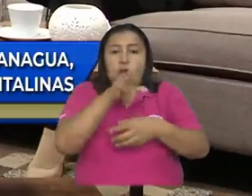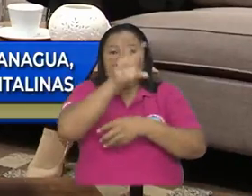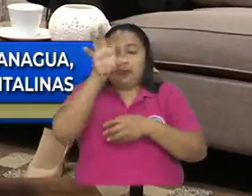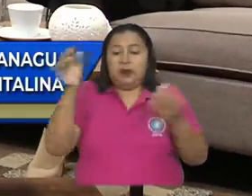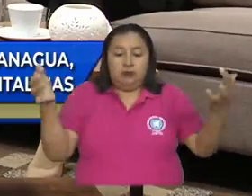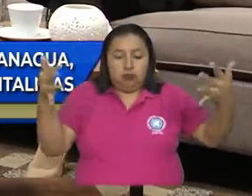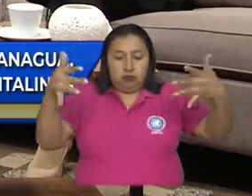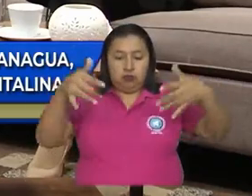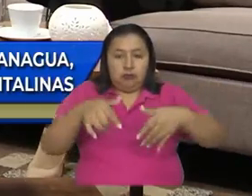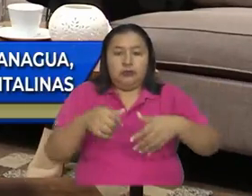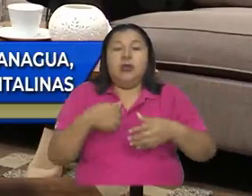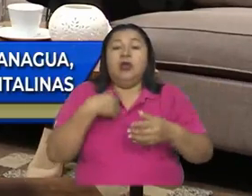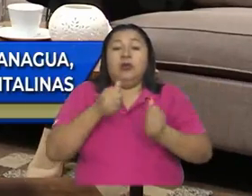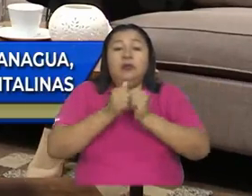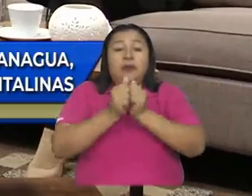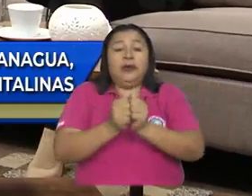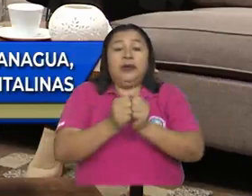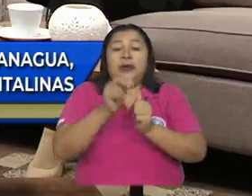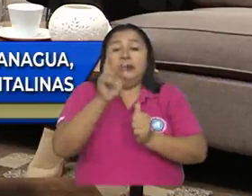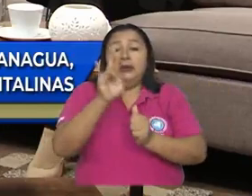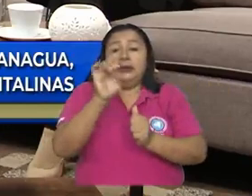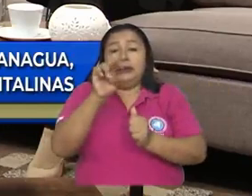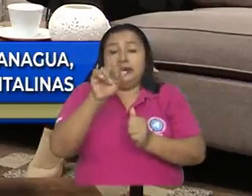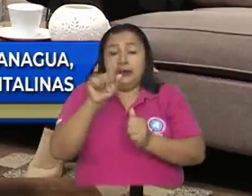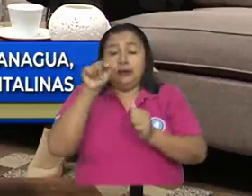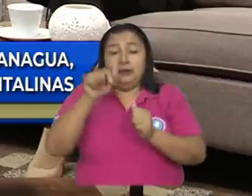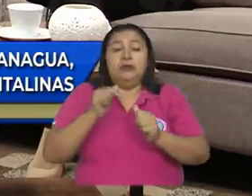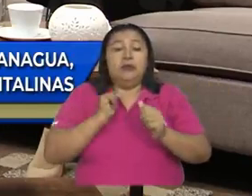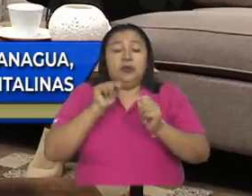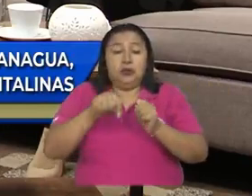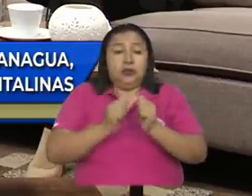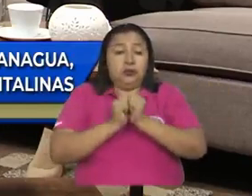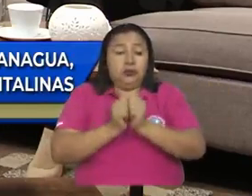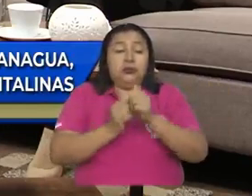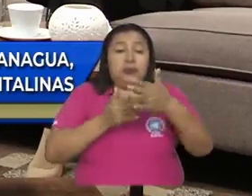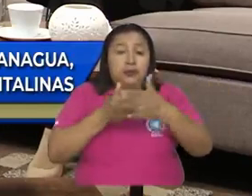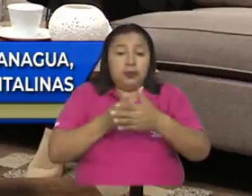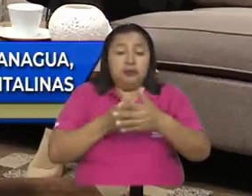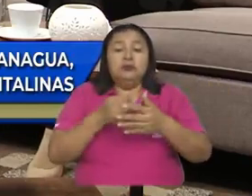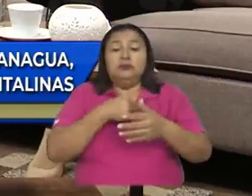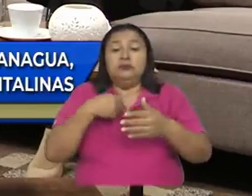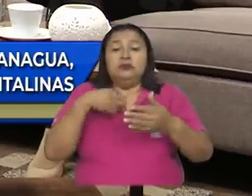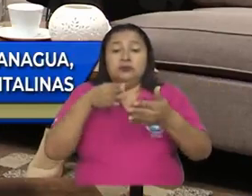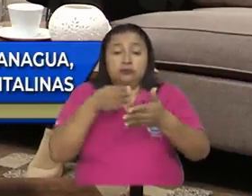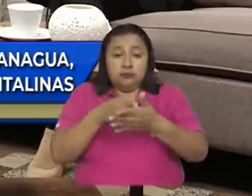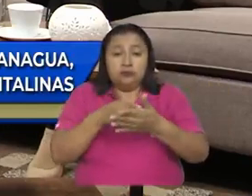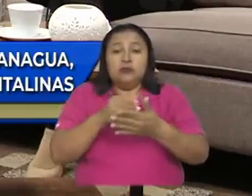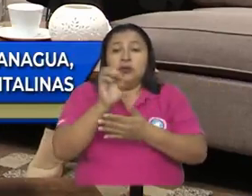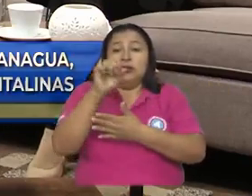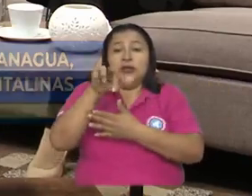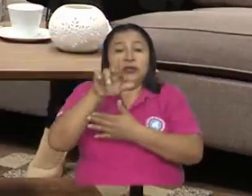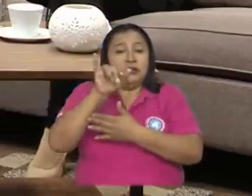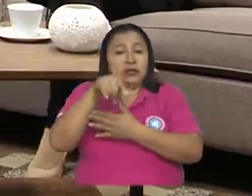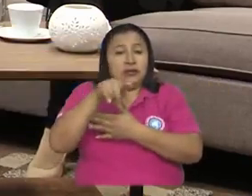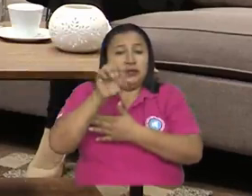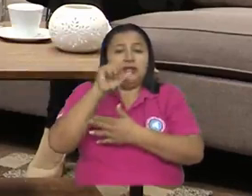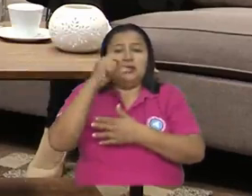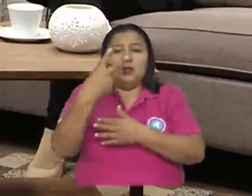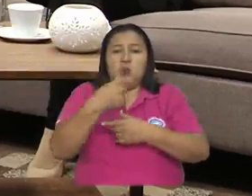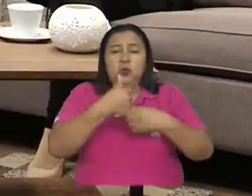departamentos. Compañera Reina, tenemos que hacer una pausa, ya se encuentra con nosotros el compañero Enrique, hacemos una pausa y para